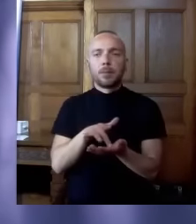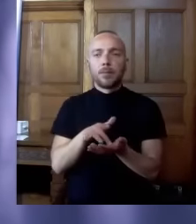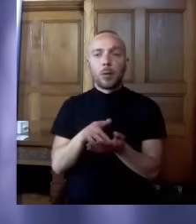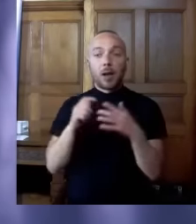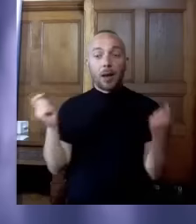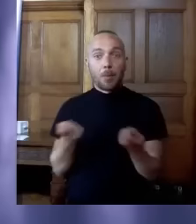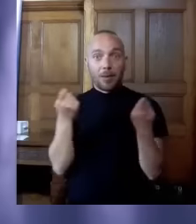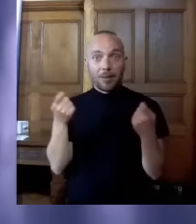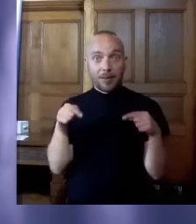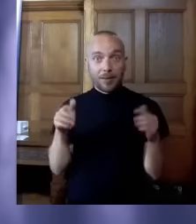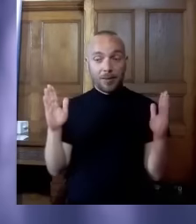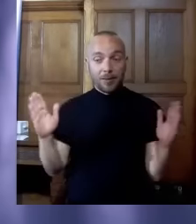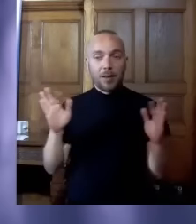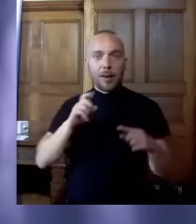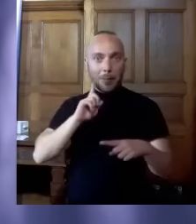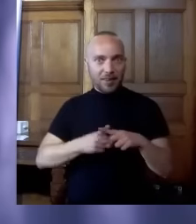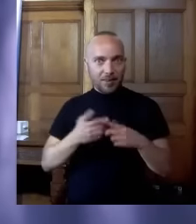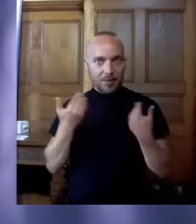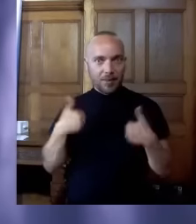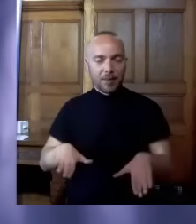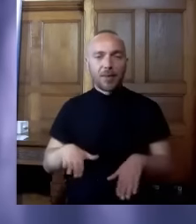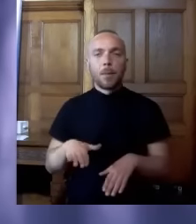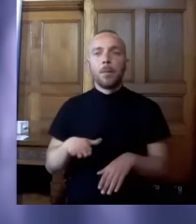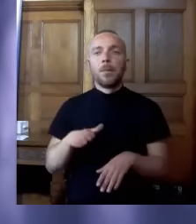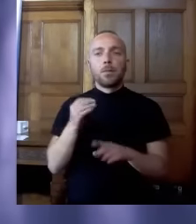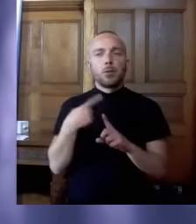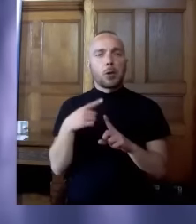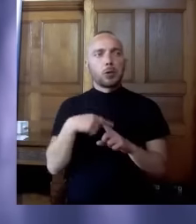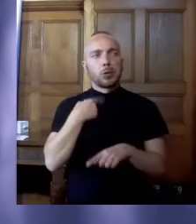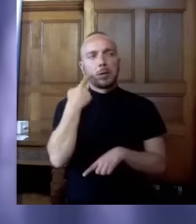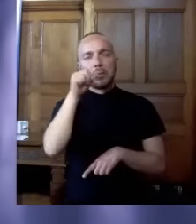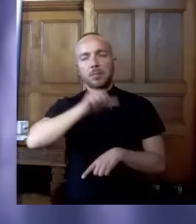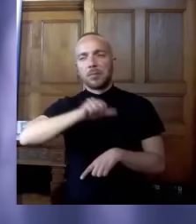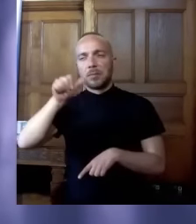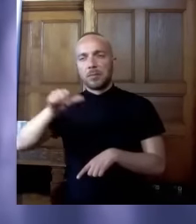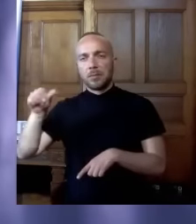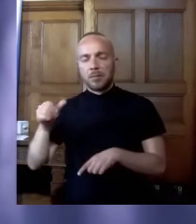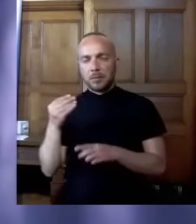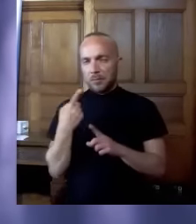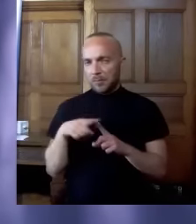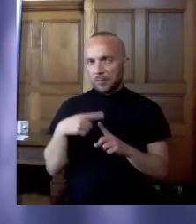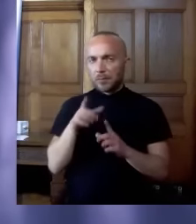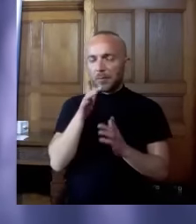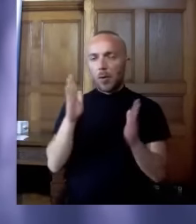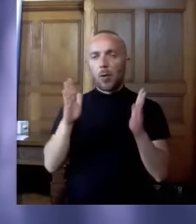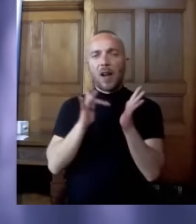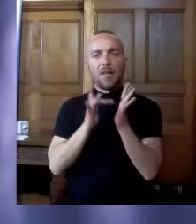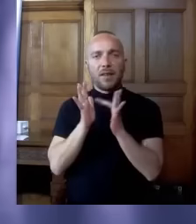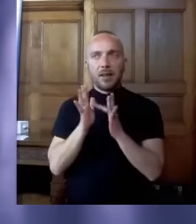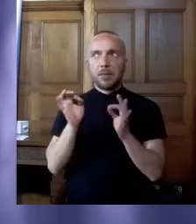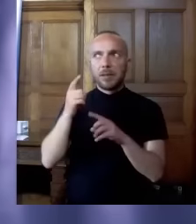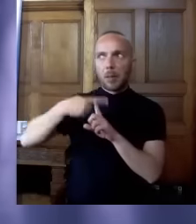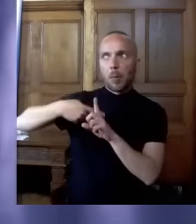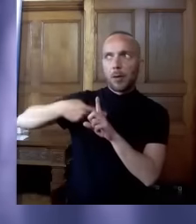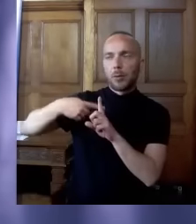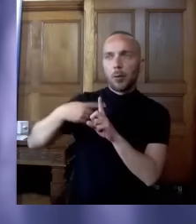campaña y ya hay muchas cosas que que estamos viendo no estamos en estos días de abril con una con una temperatura